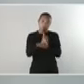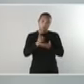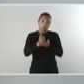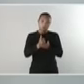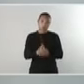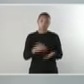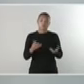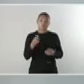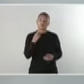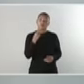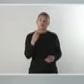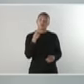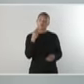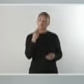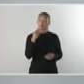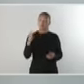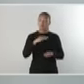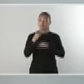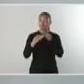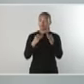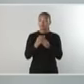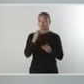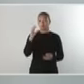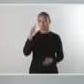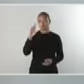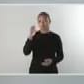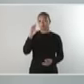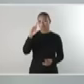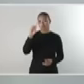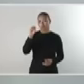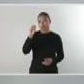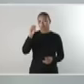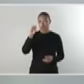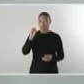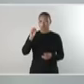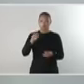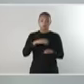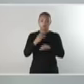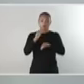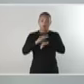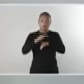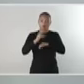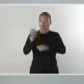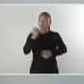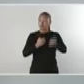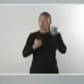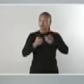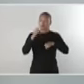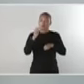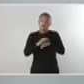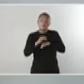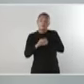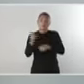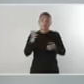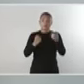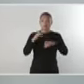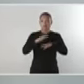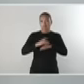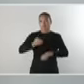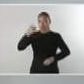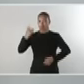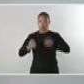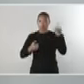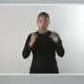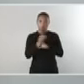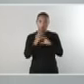uso correcto de nuestros recursos no más compras infladas no más compras amigos no más compras de productos carentes de